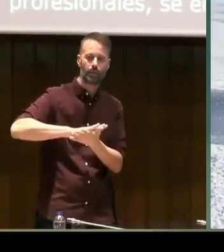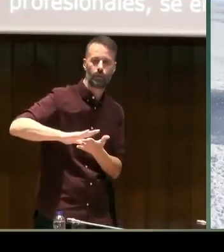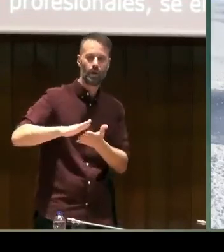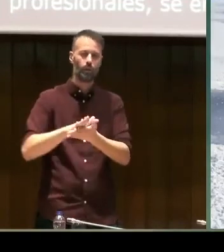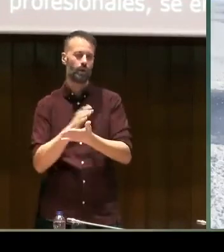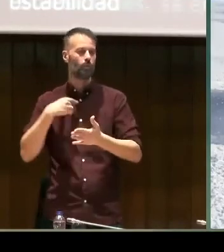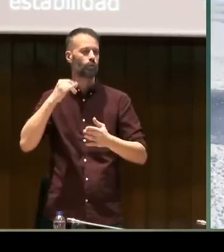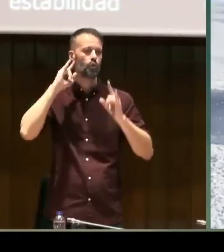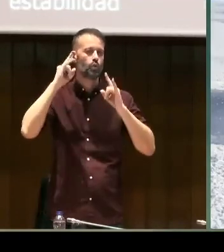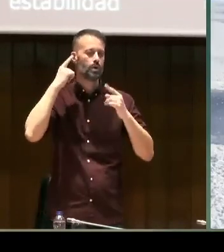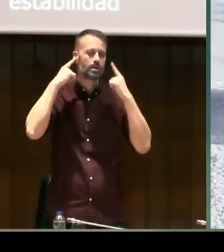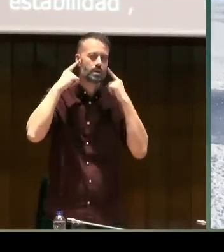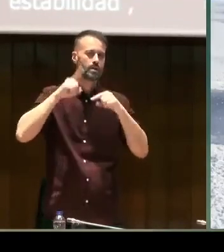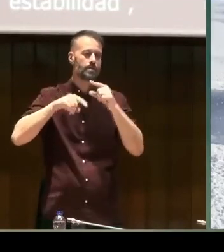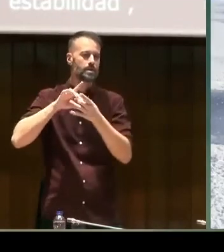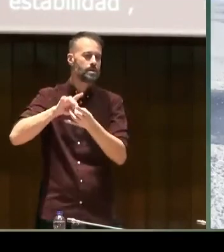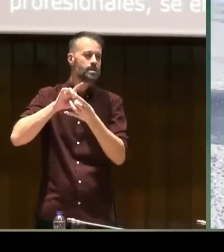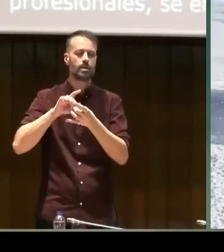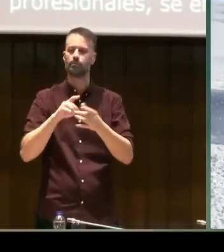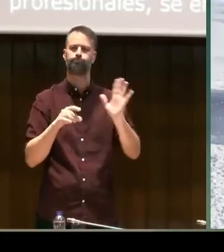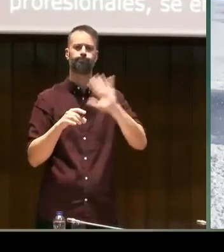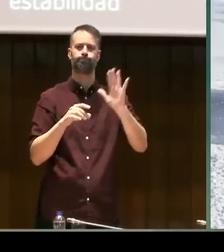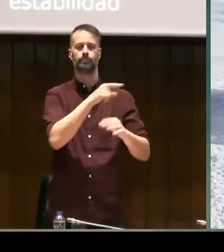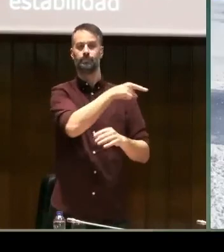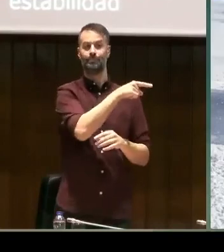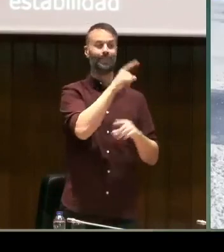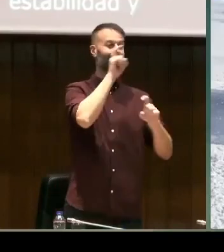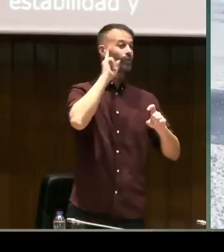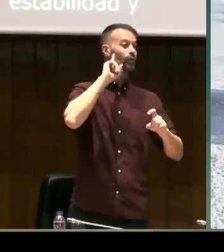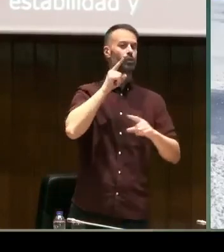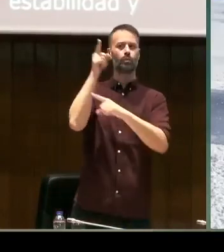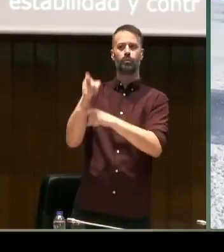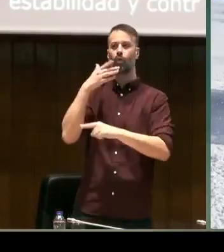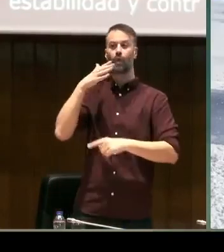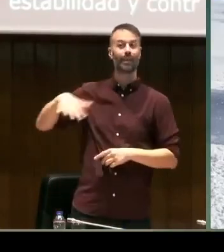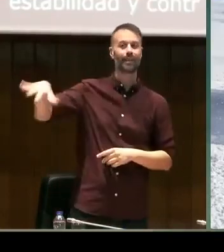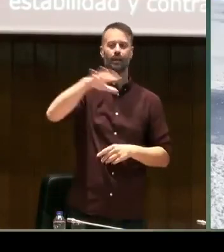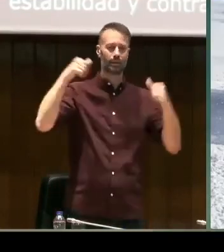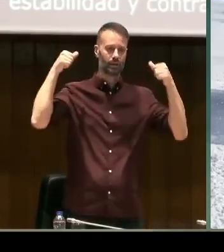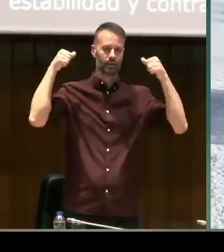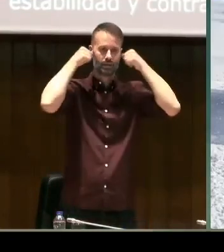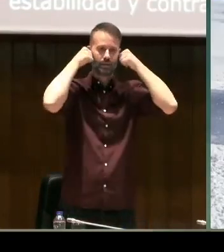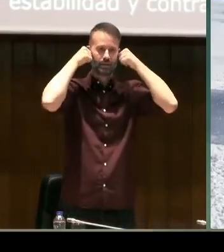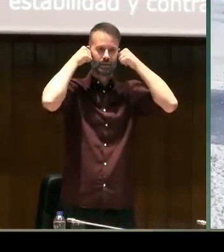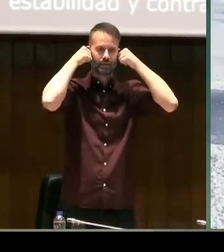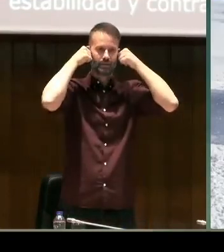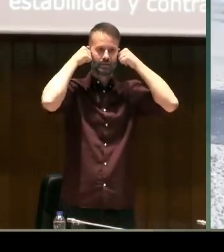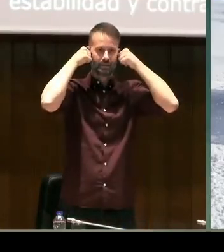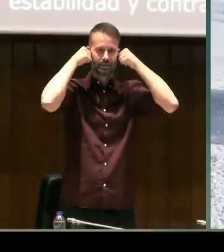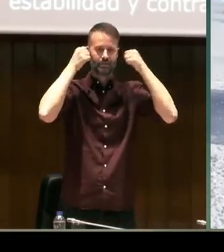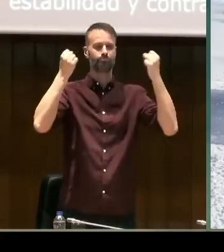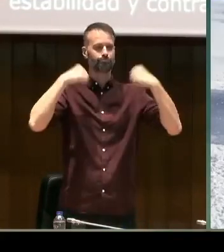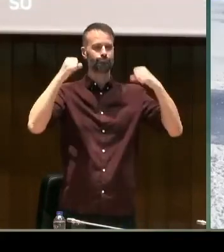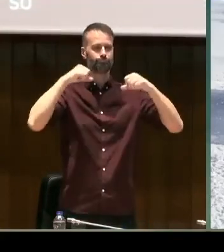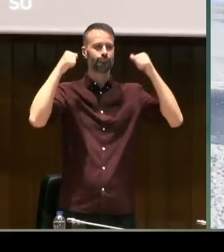oyentes, basan su equilibrio en el contacto que tienen la tabla con la nieve dependiendo de